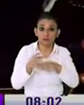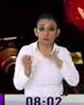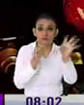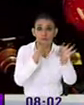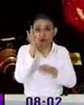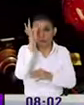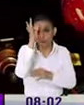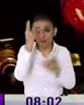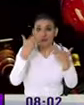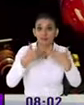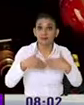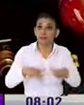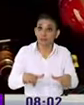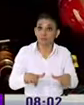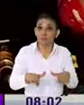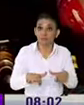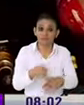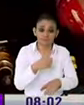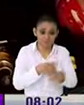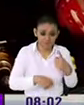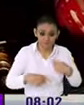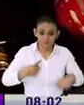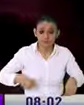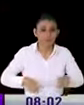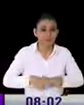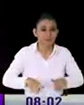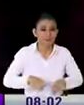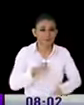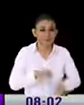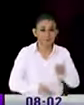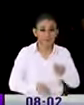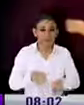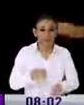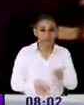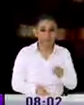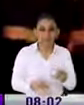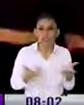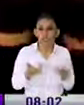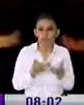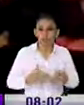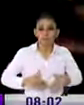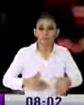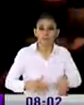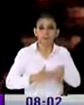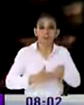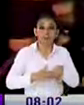de salud, ya que presentaron múltiples fracturas en las extremidades inferiores.